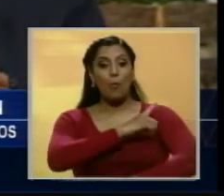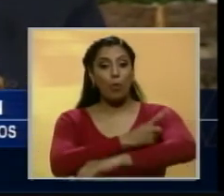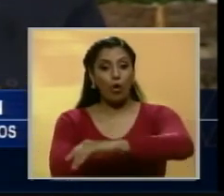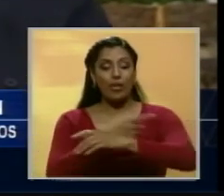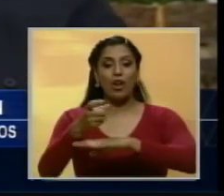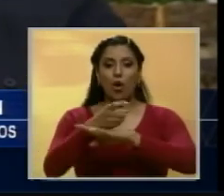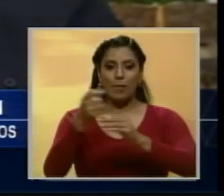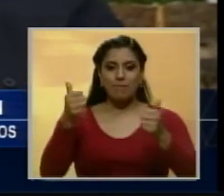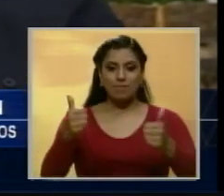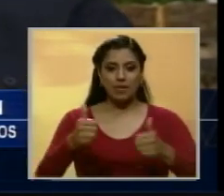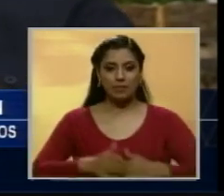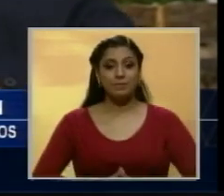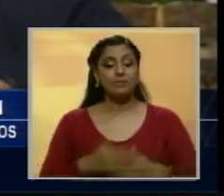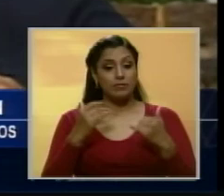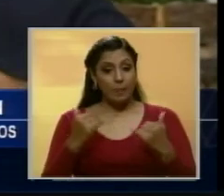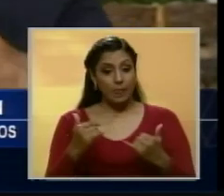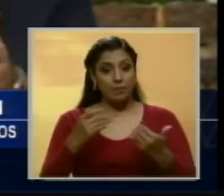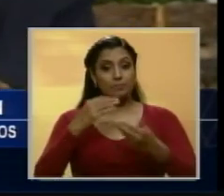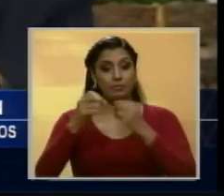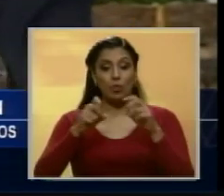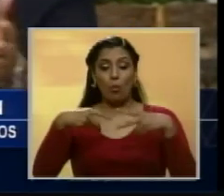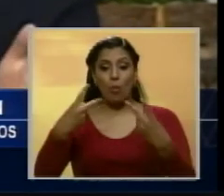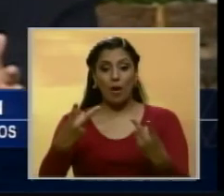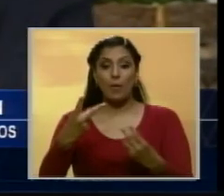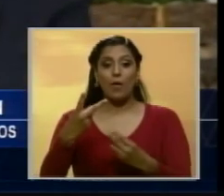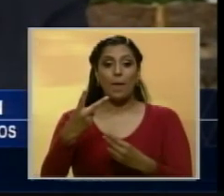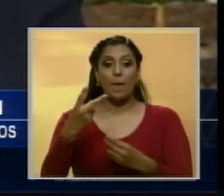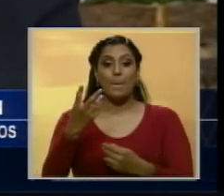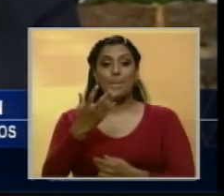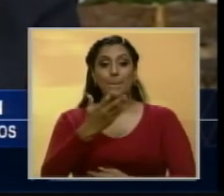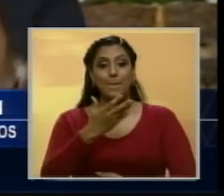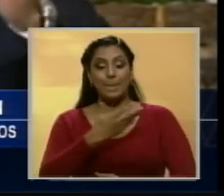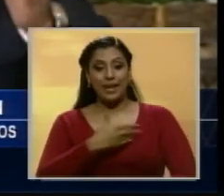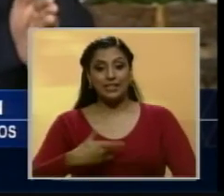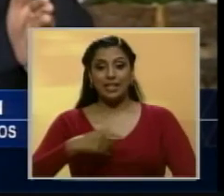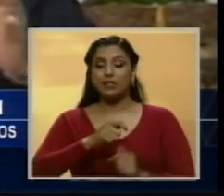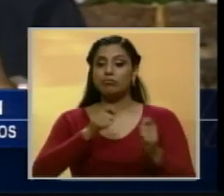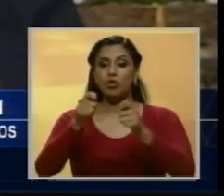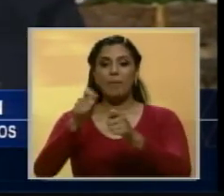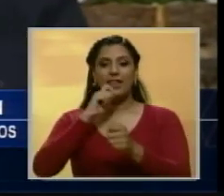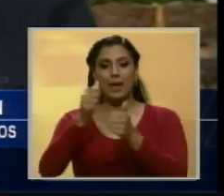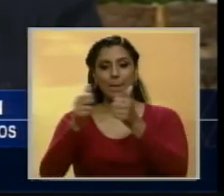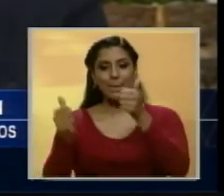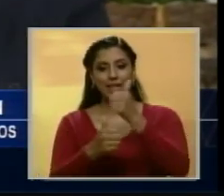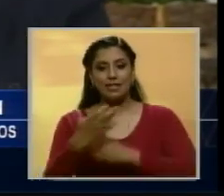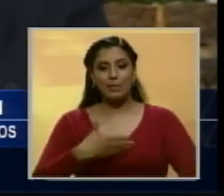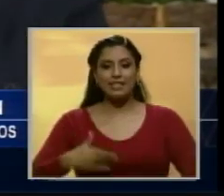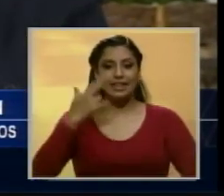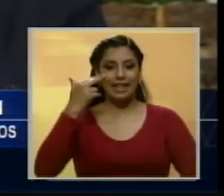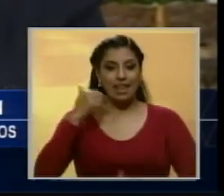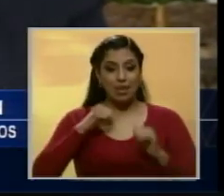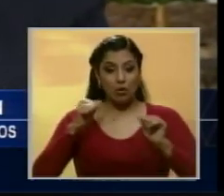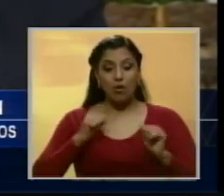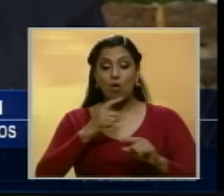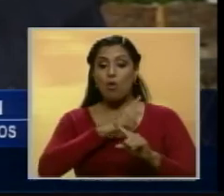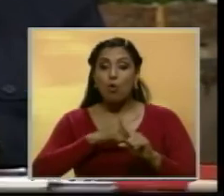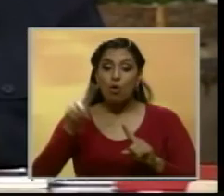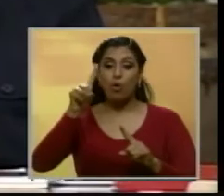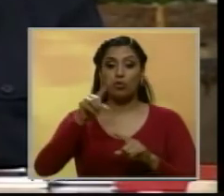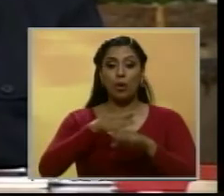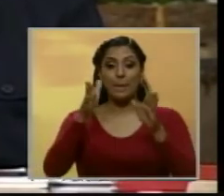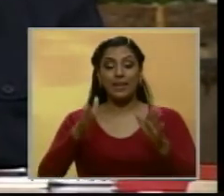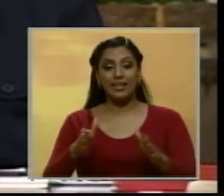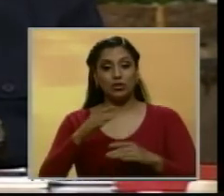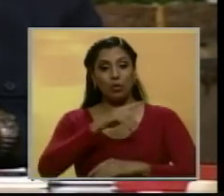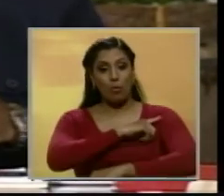la gobernabilidad. La ejecución del presidente del decreto quedó en manos del vicepresidente ejecutivo y los ministros del